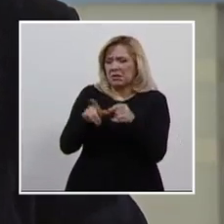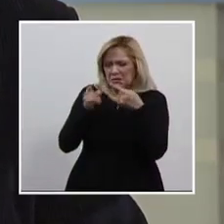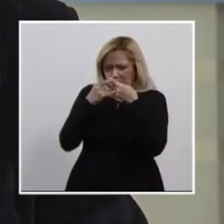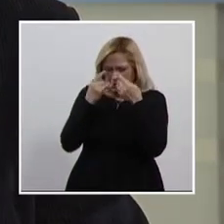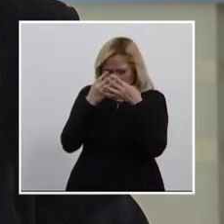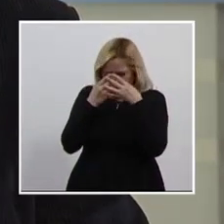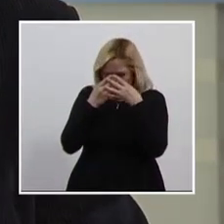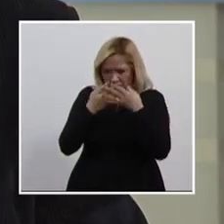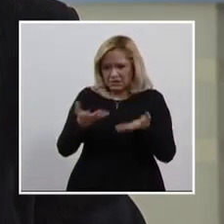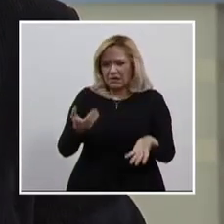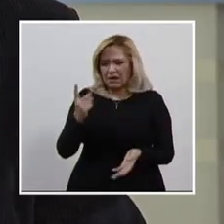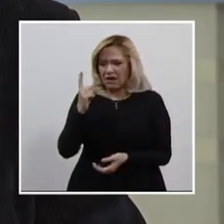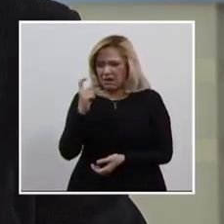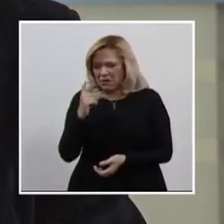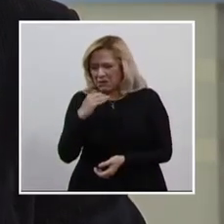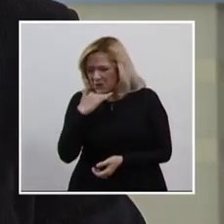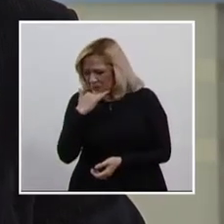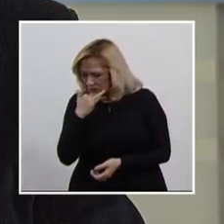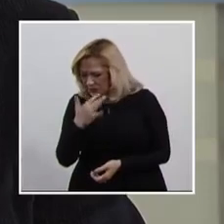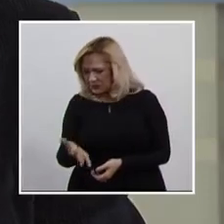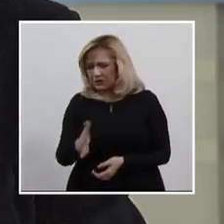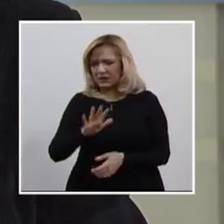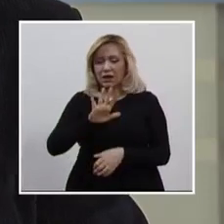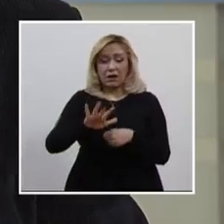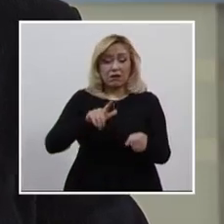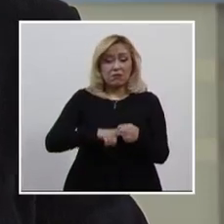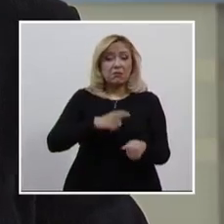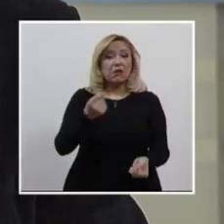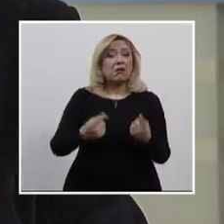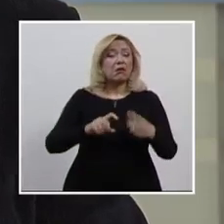aguas contaminadas, animales muertos,